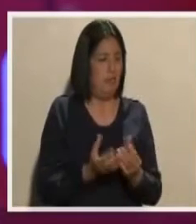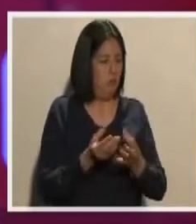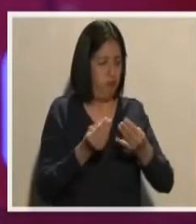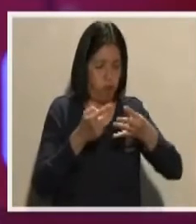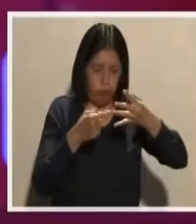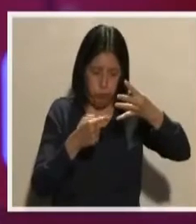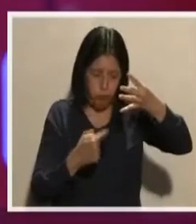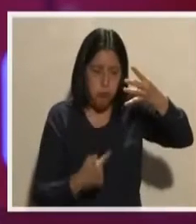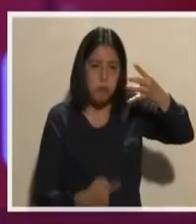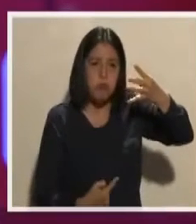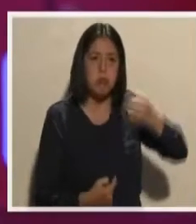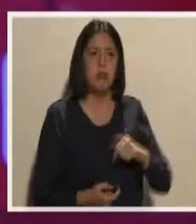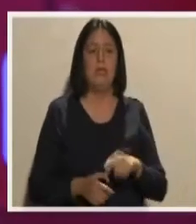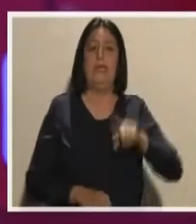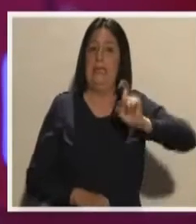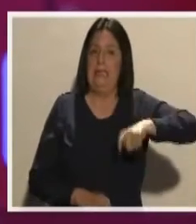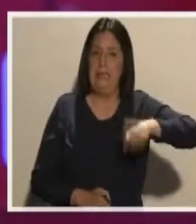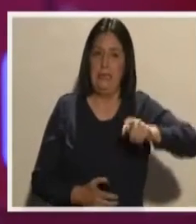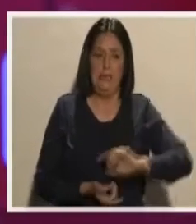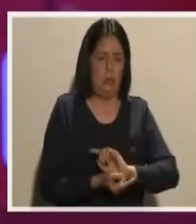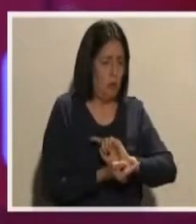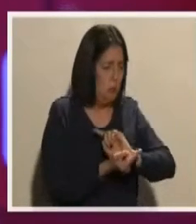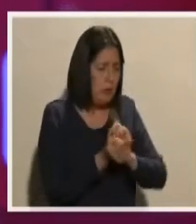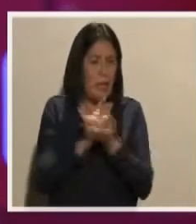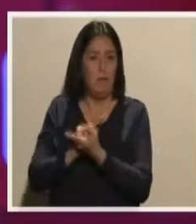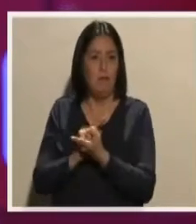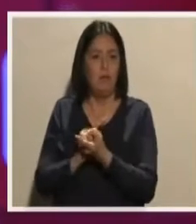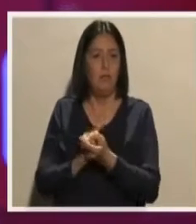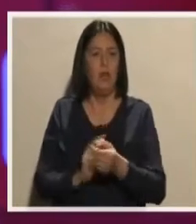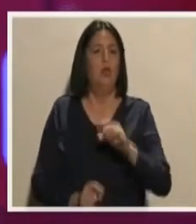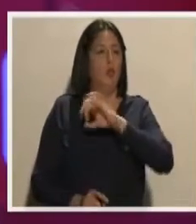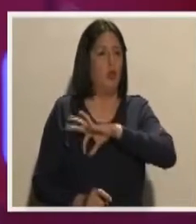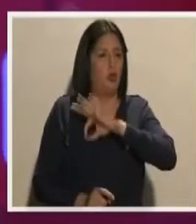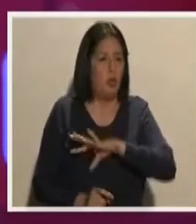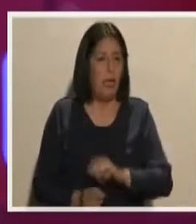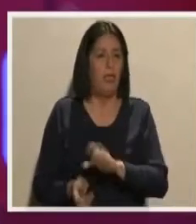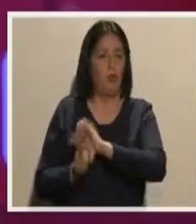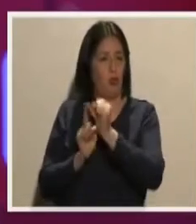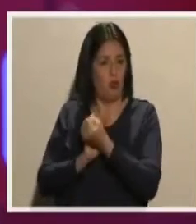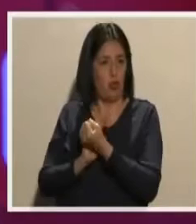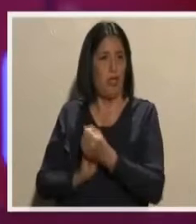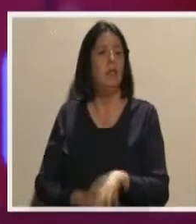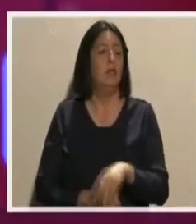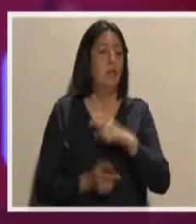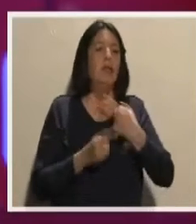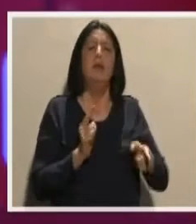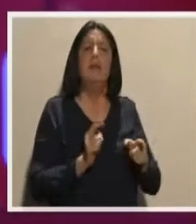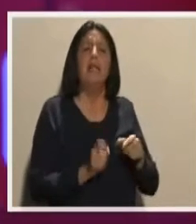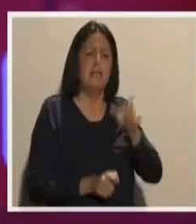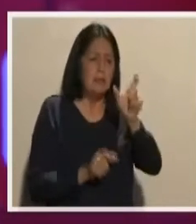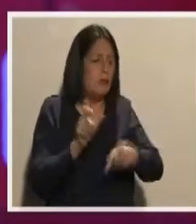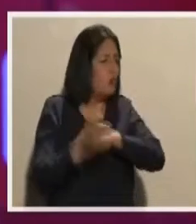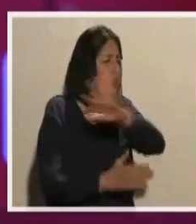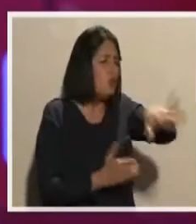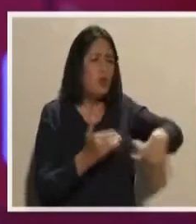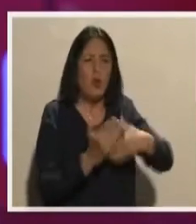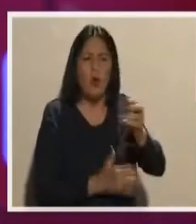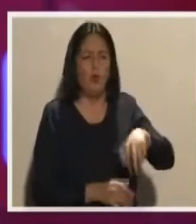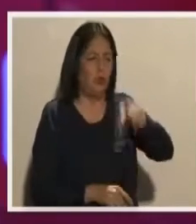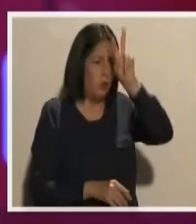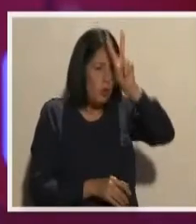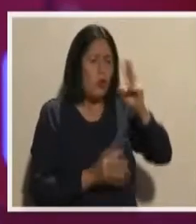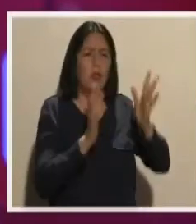cosas. Necesita una revolución social para que todos los peruanos tengan acceso a